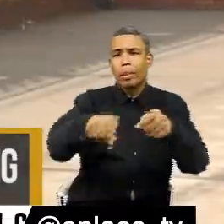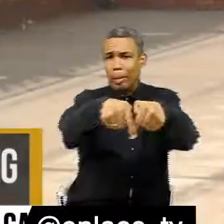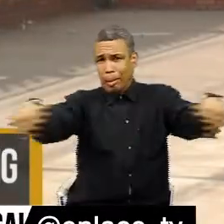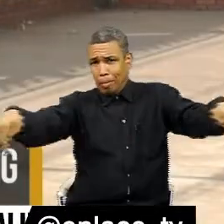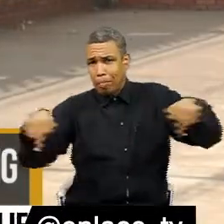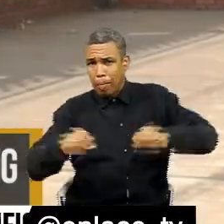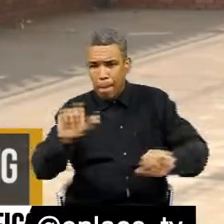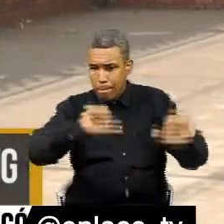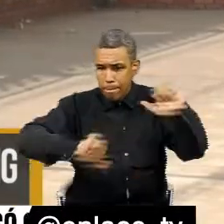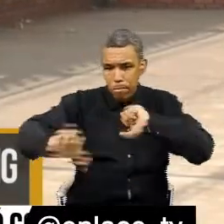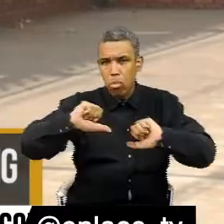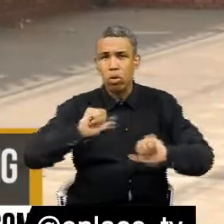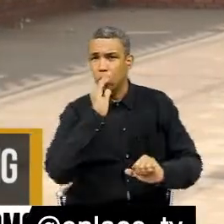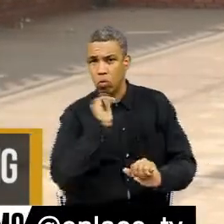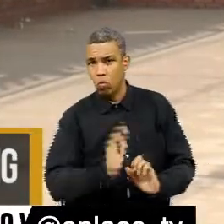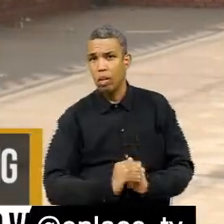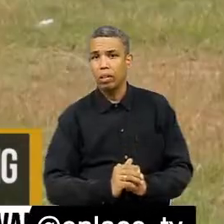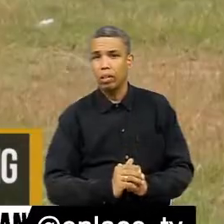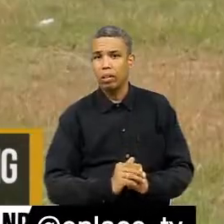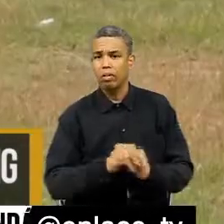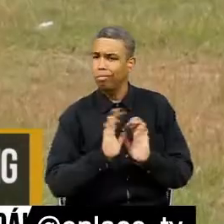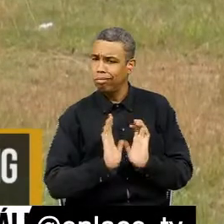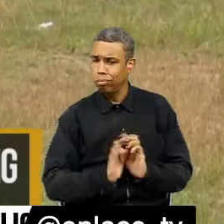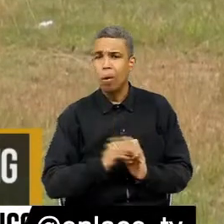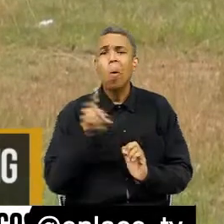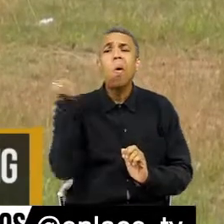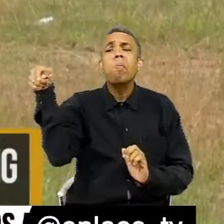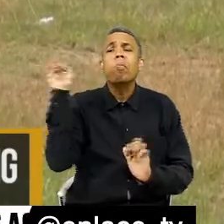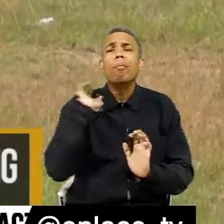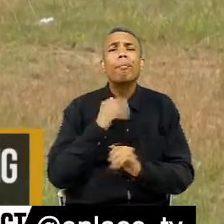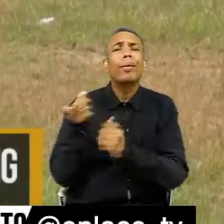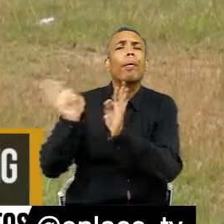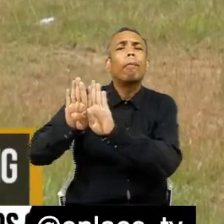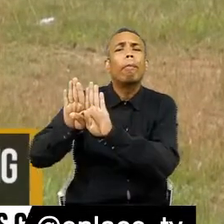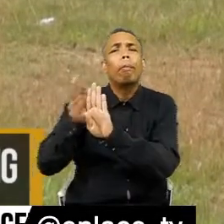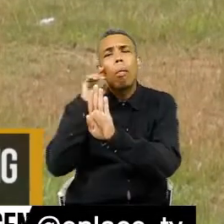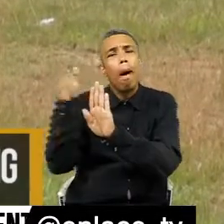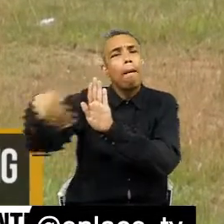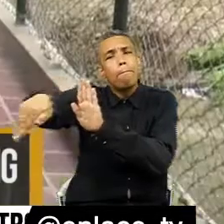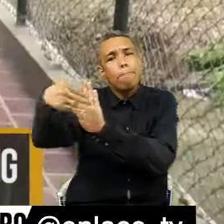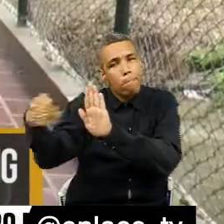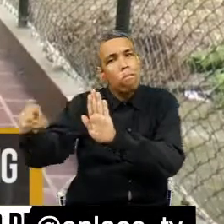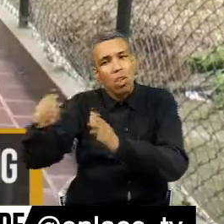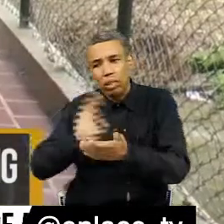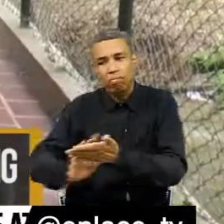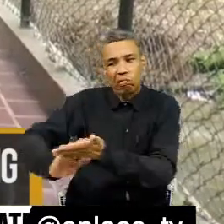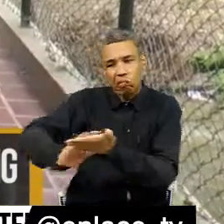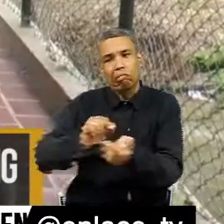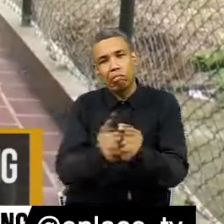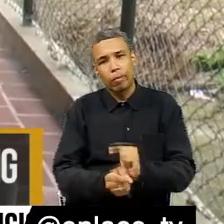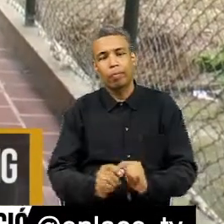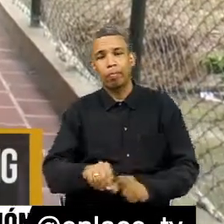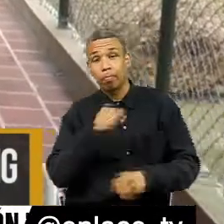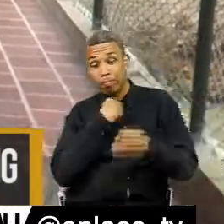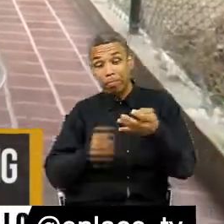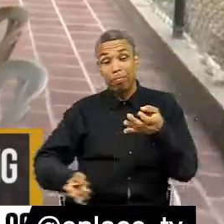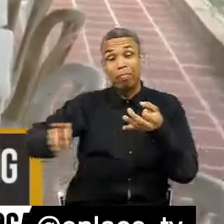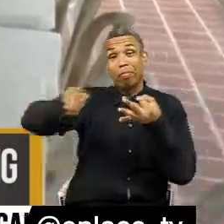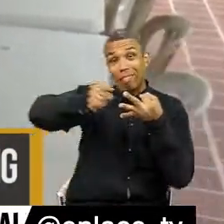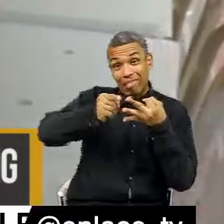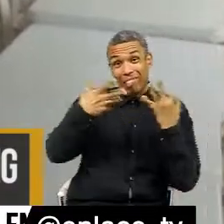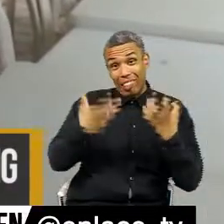estos momentos están siendo desaprovechados. Además de eso, los estudiantes están solicitando que este año se quieren graduar con la toga.